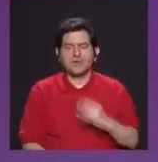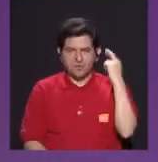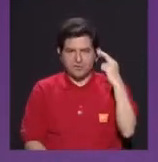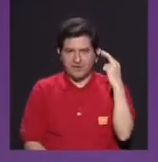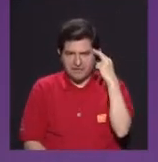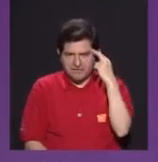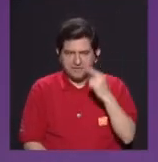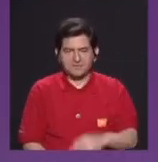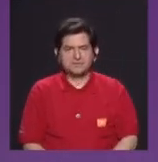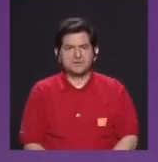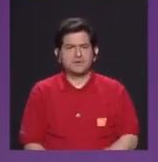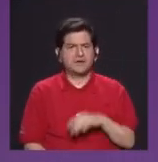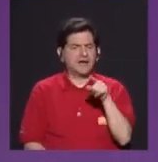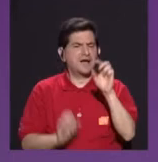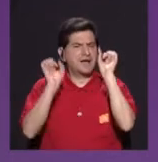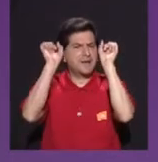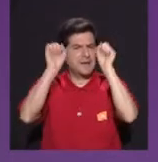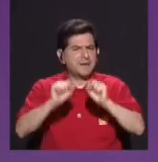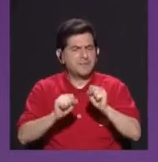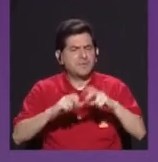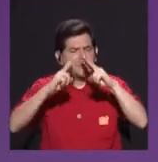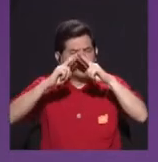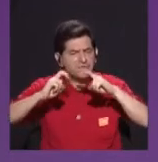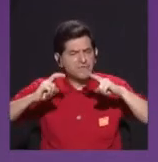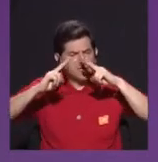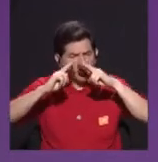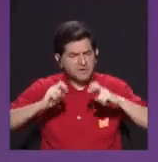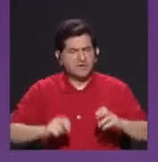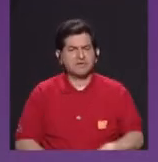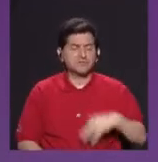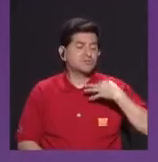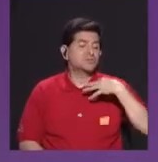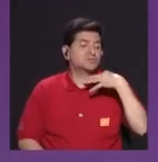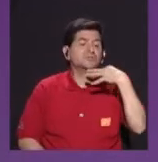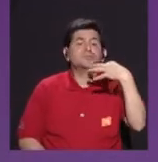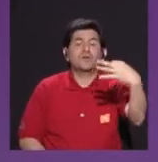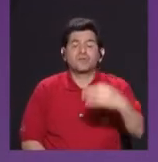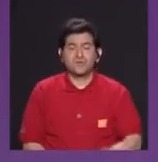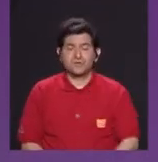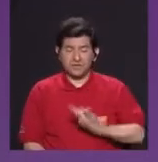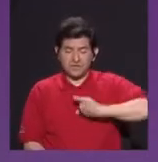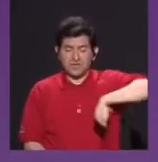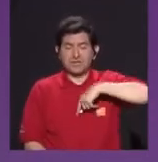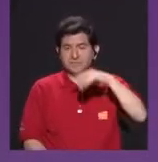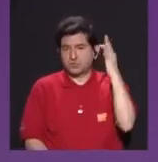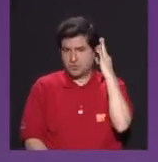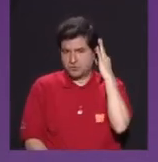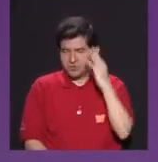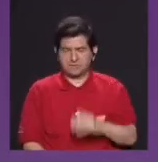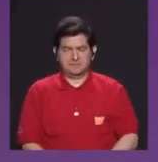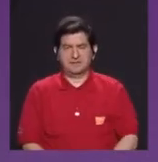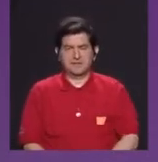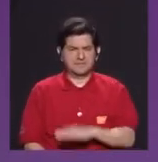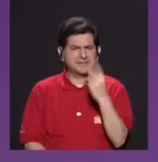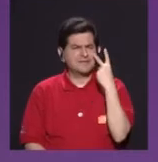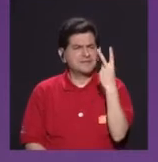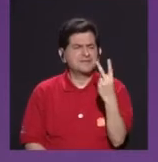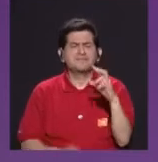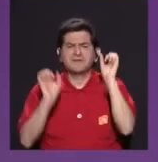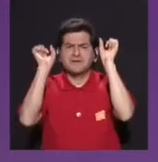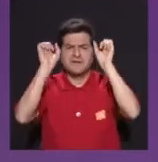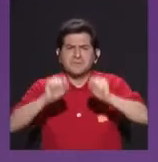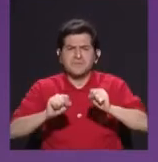justo en eso para hacer una revisión en vida cotidiana de nosotras en mujeres y ver cómo podemos